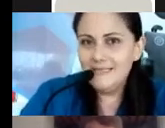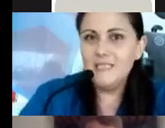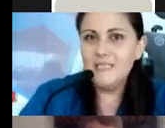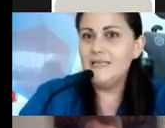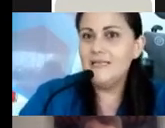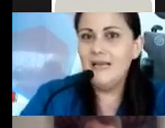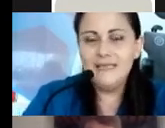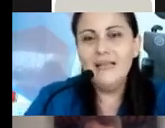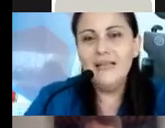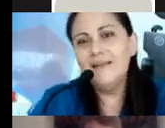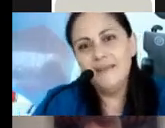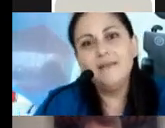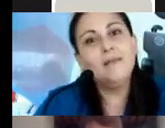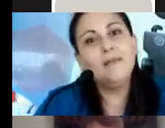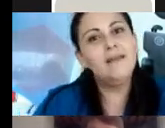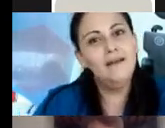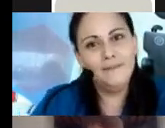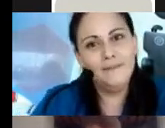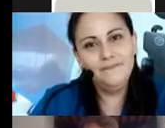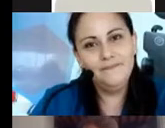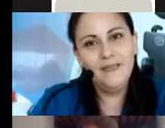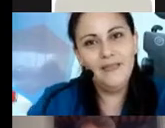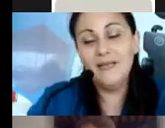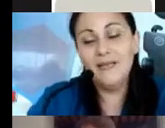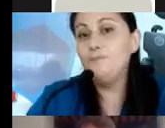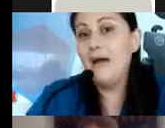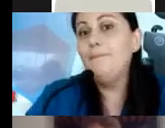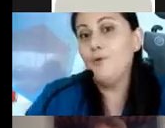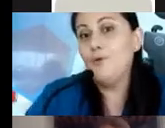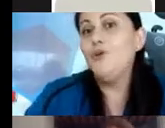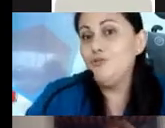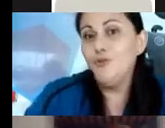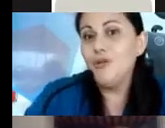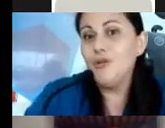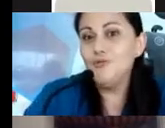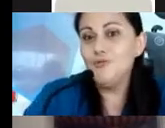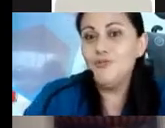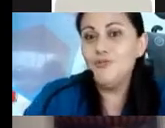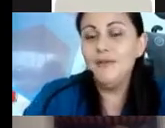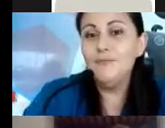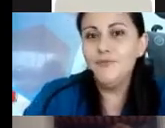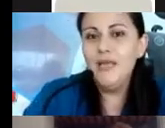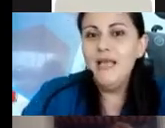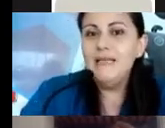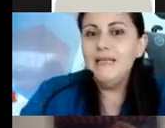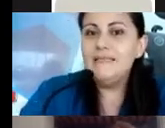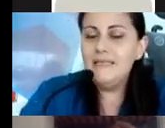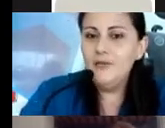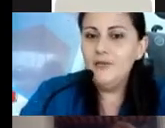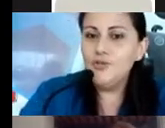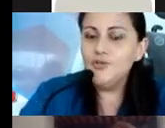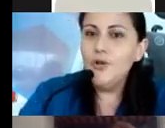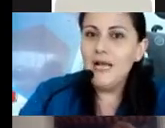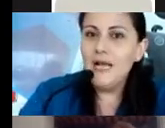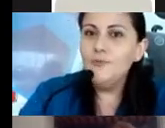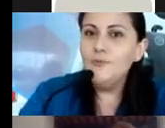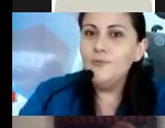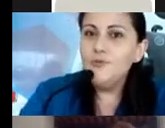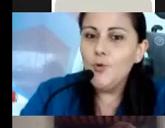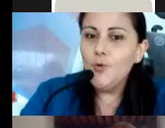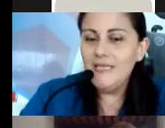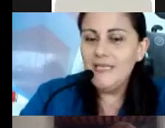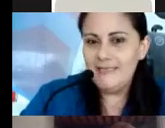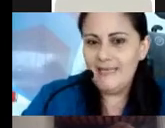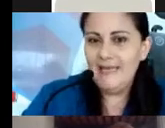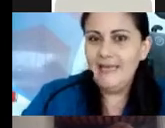más desplazada está la vértebra es más grave. Es más mal pronóstico que nosotros tenemos. Si nosotros